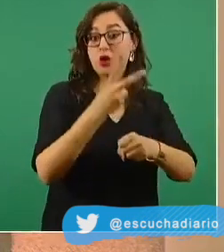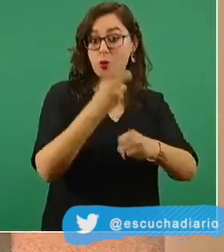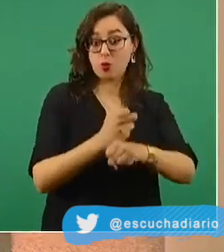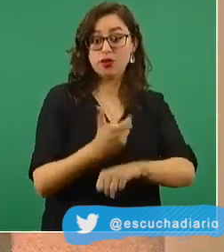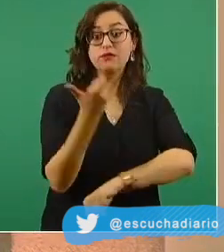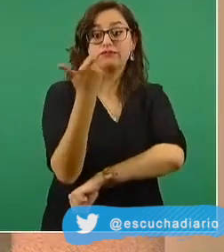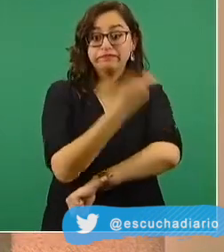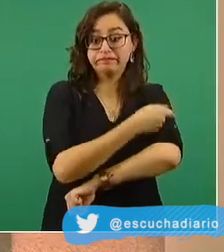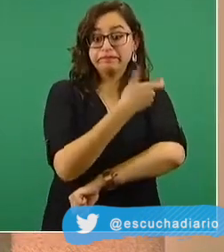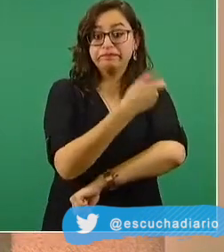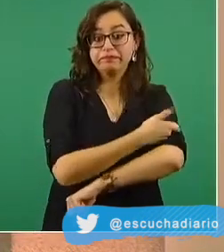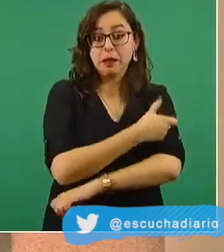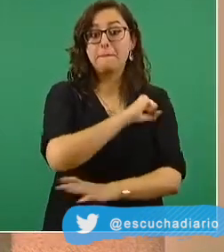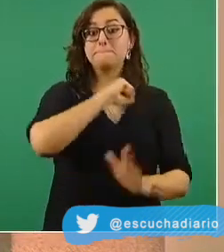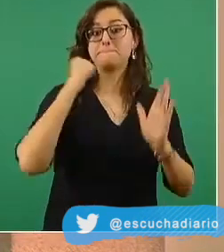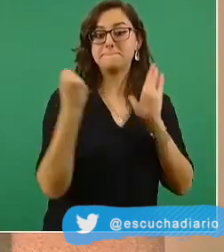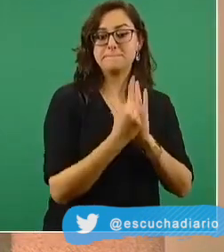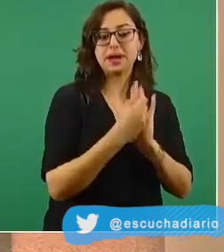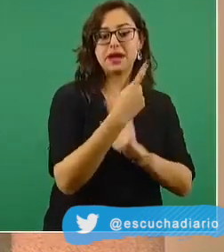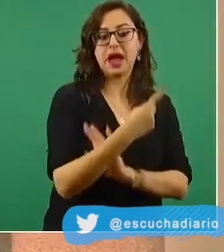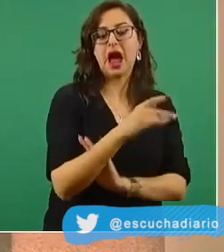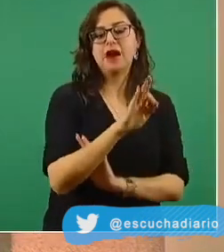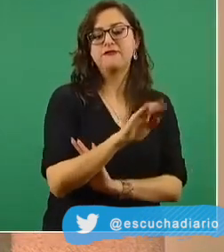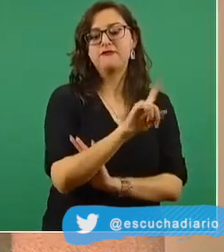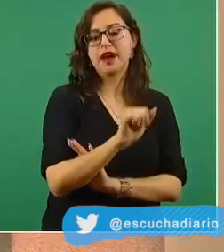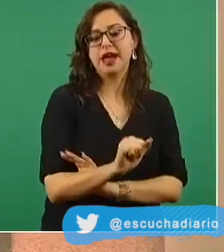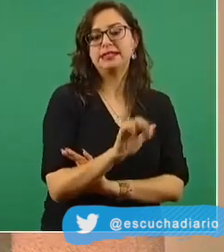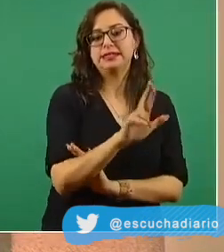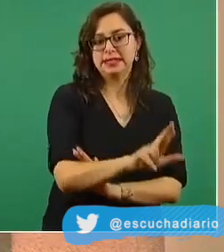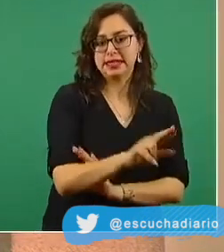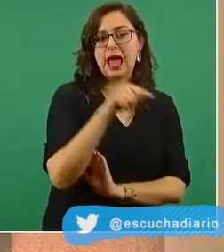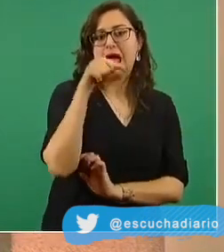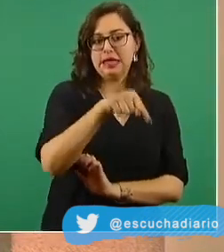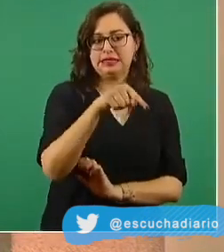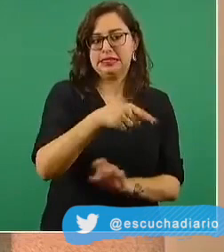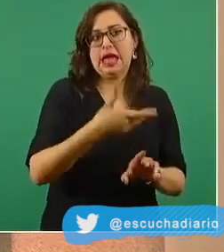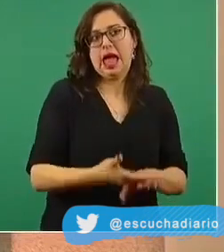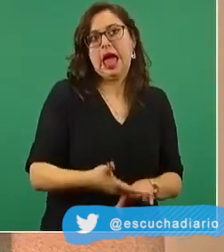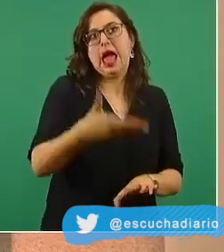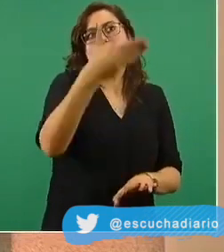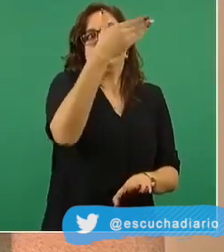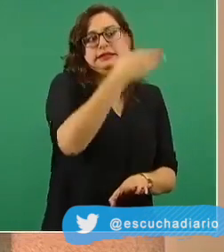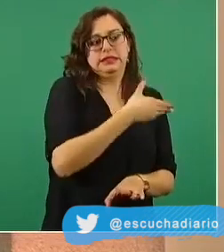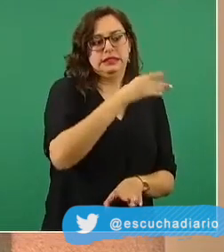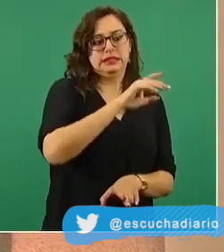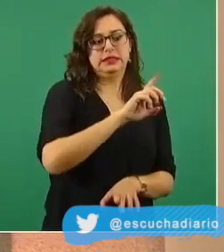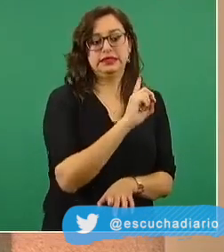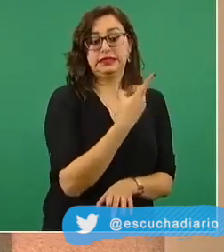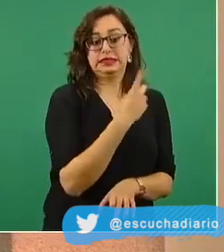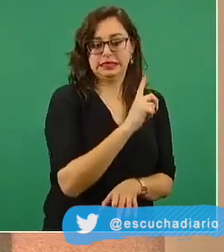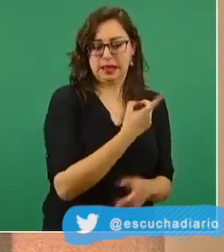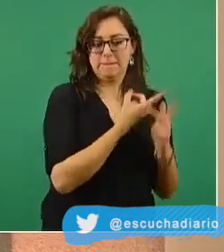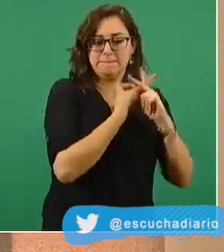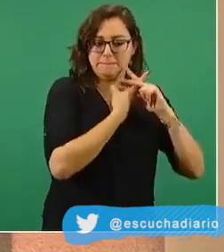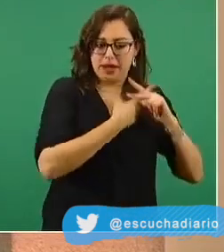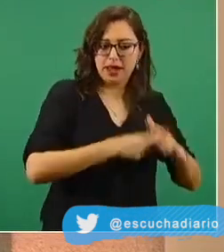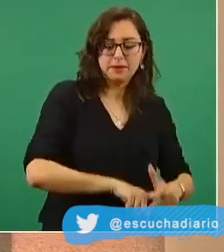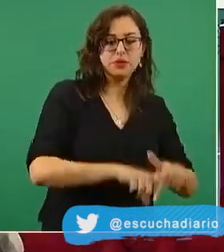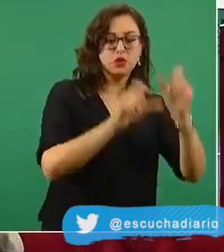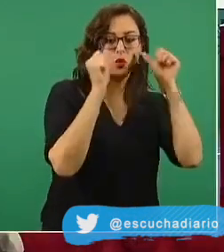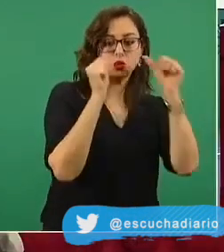se realiza con la vacuna de Pfizer-BioNTech, recordando que esta fue la vacuna que inició desde un principio con este